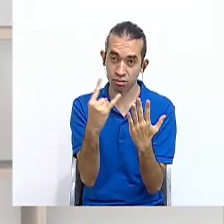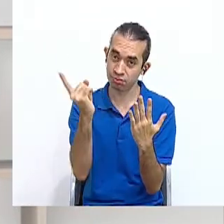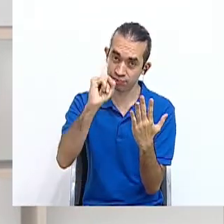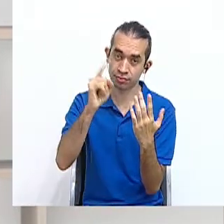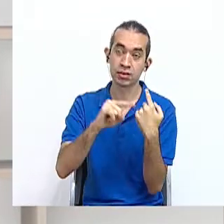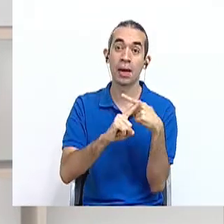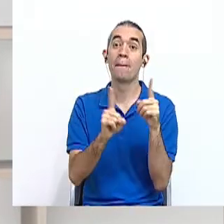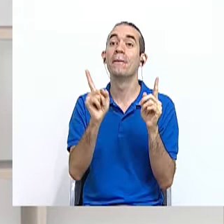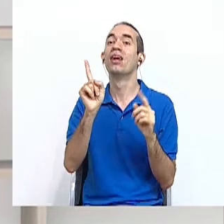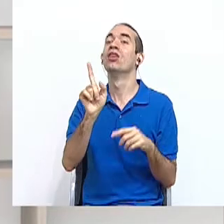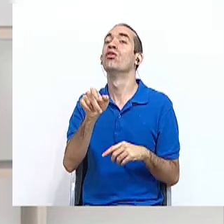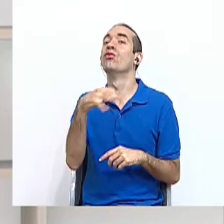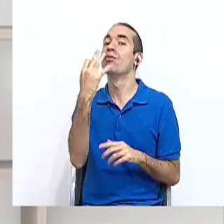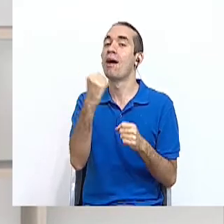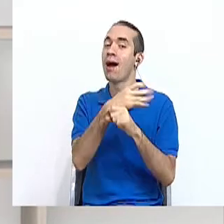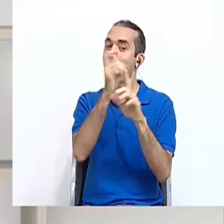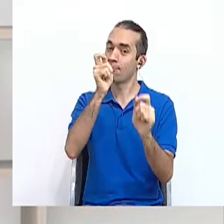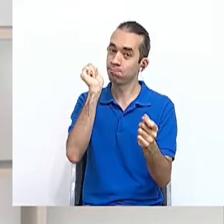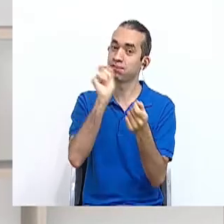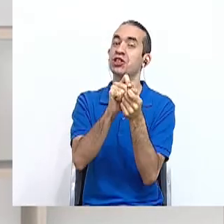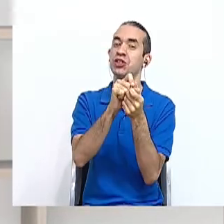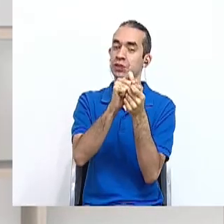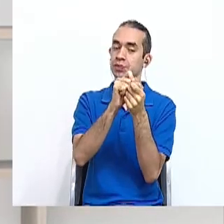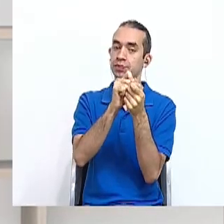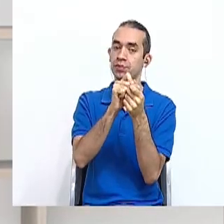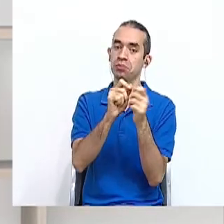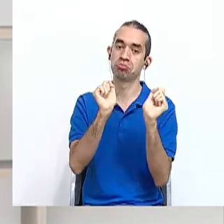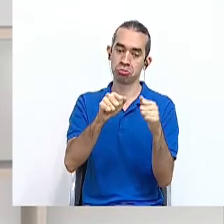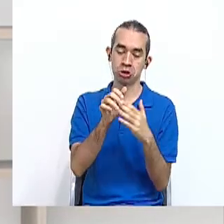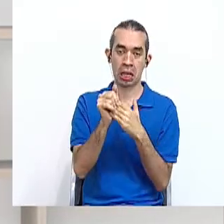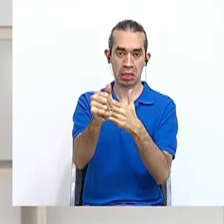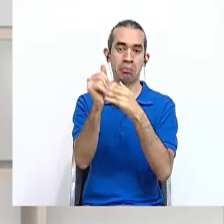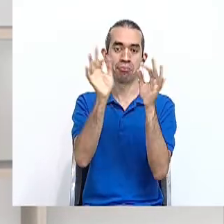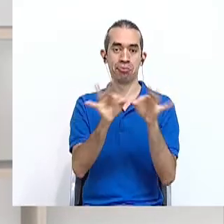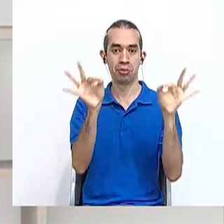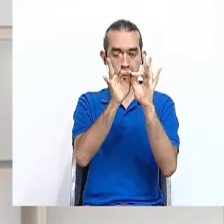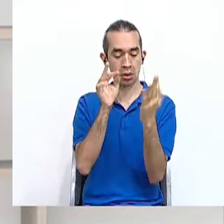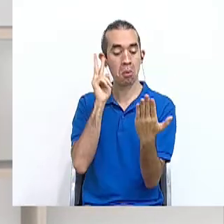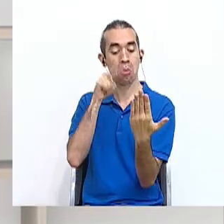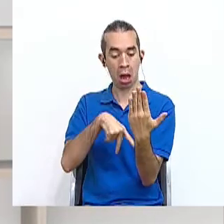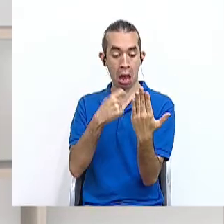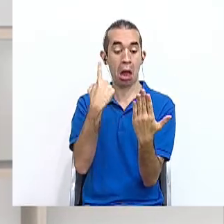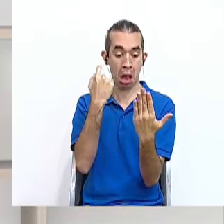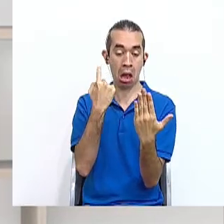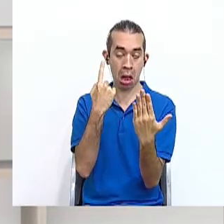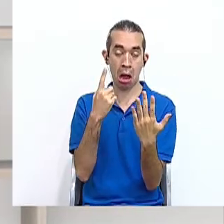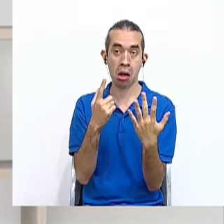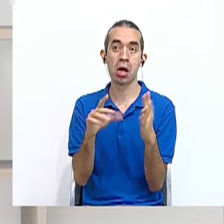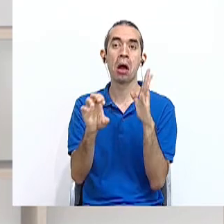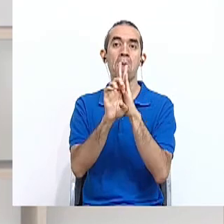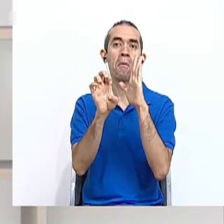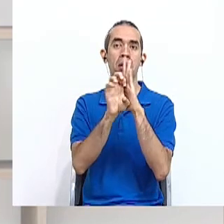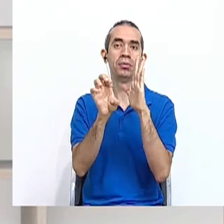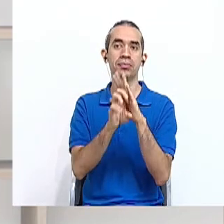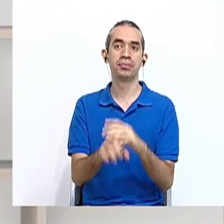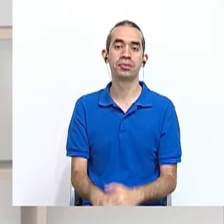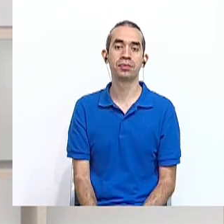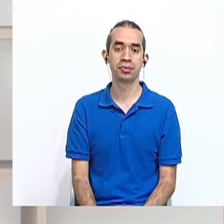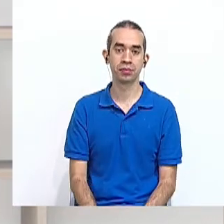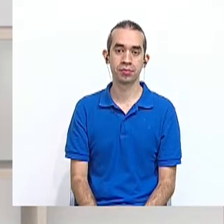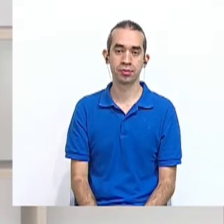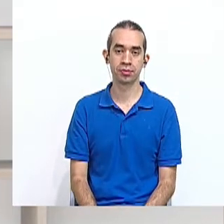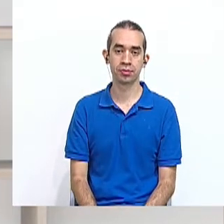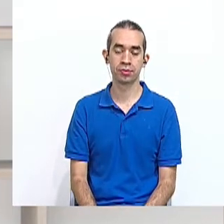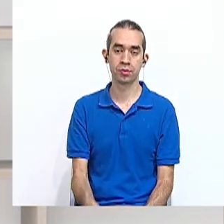se redacta con claridad y precisión, puede ser una guía importante para el lector. Veamos un ejemplo. Vamos a hablar del tema